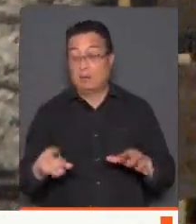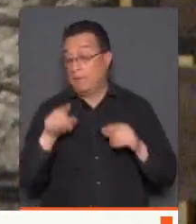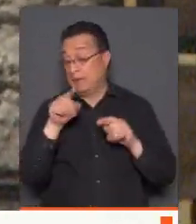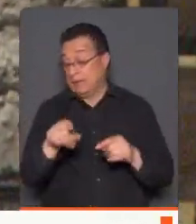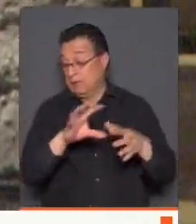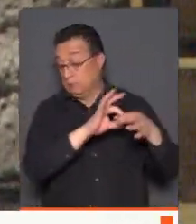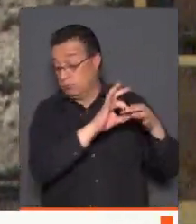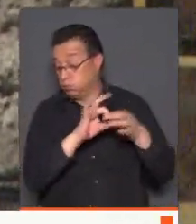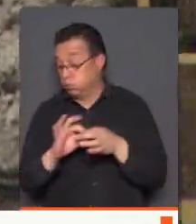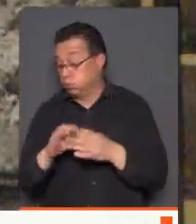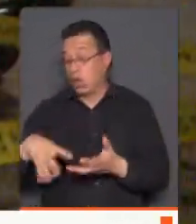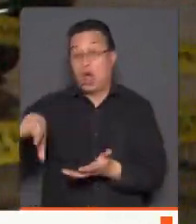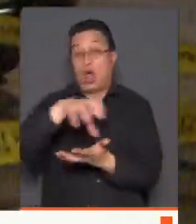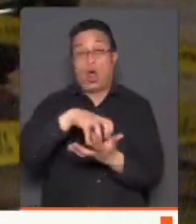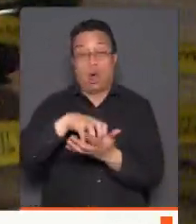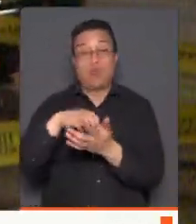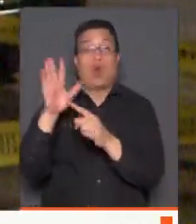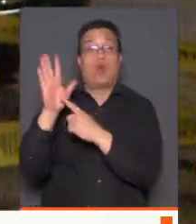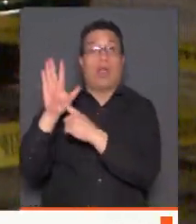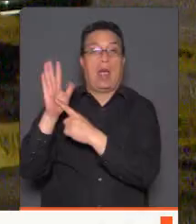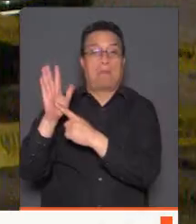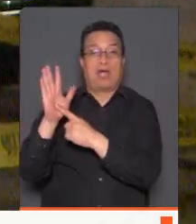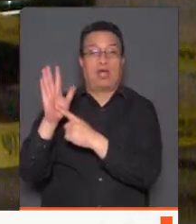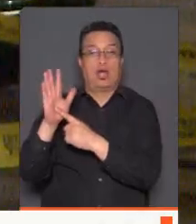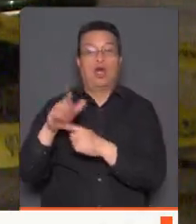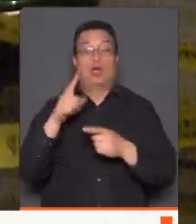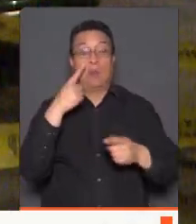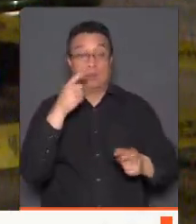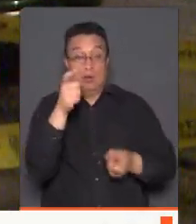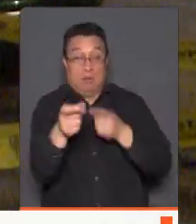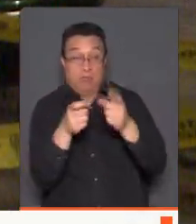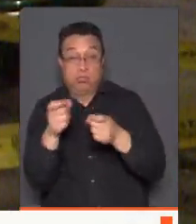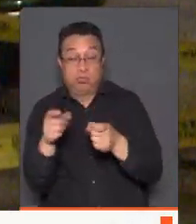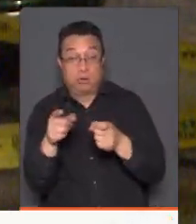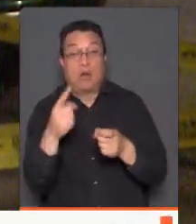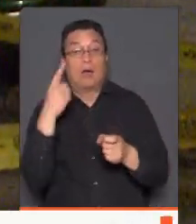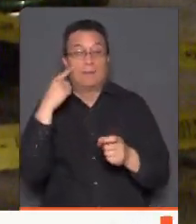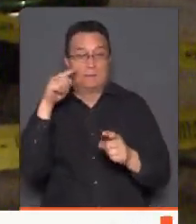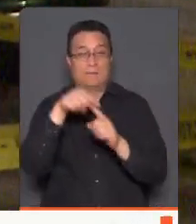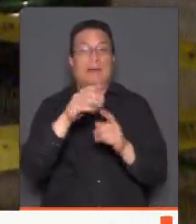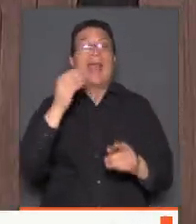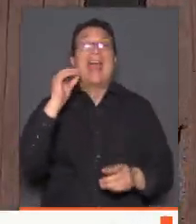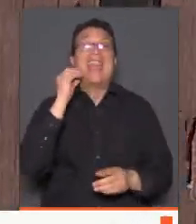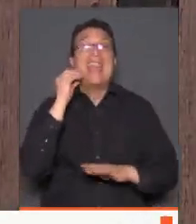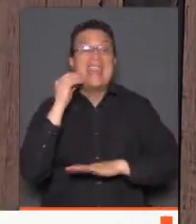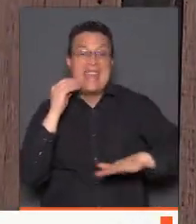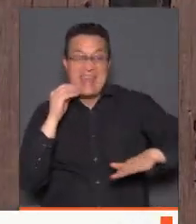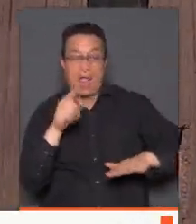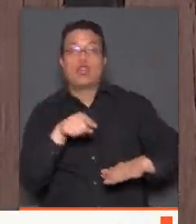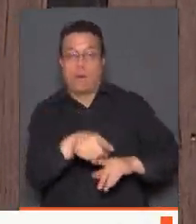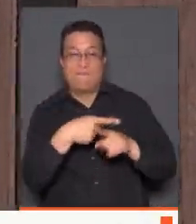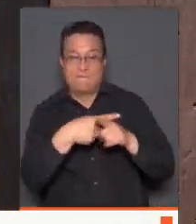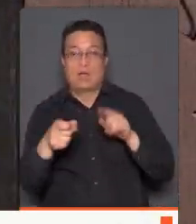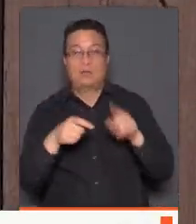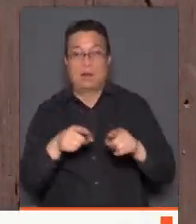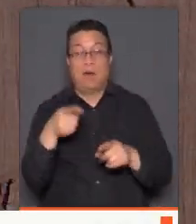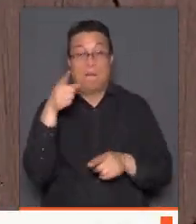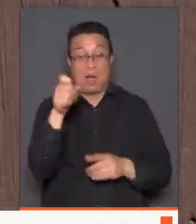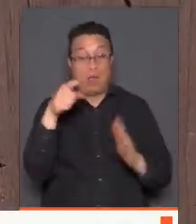episodio ocurrió en la comuna de Los Espejos y los supuestos pistoleros iban por los nietos de la víctima. ¿Y le habría llegado la bala de